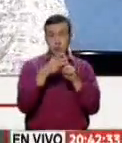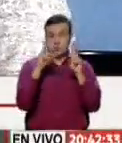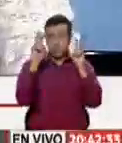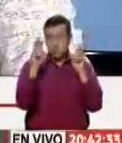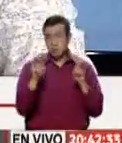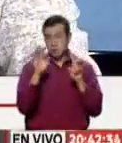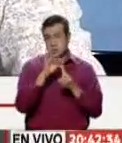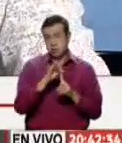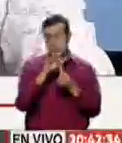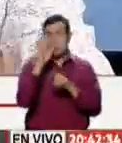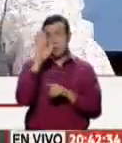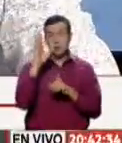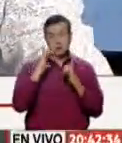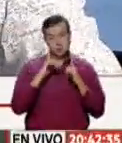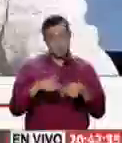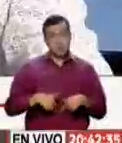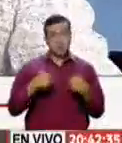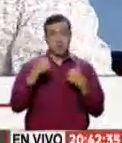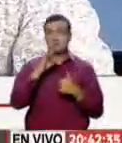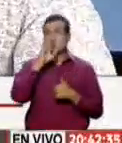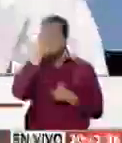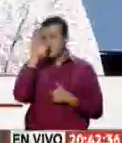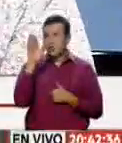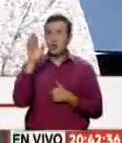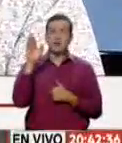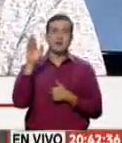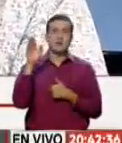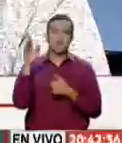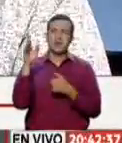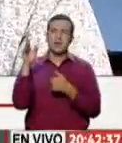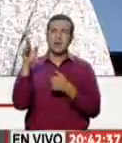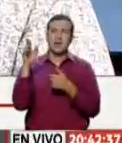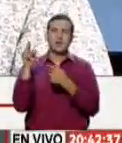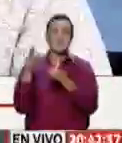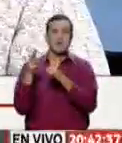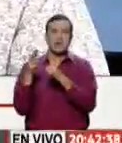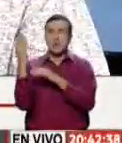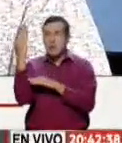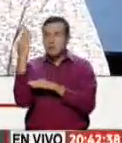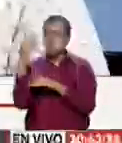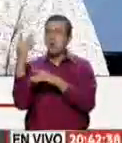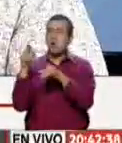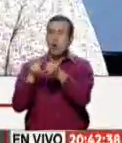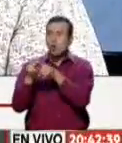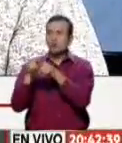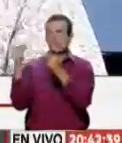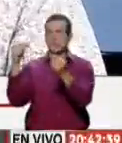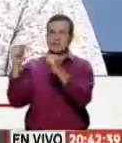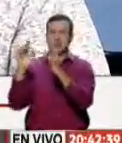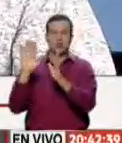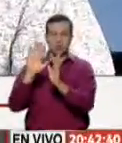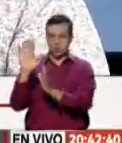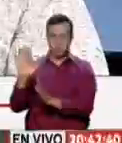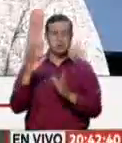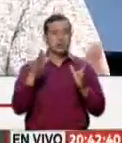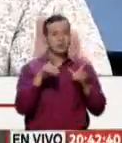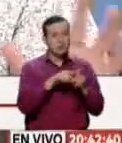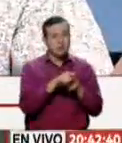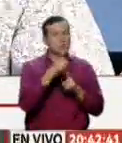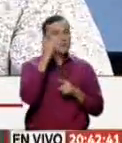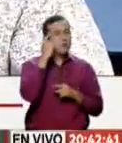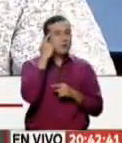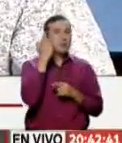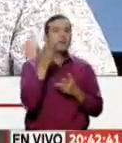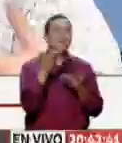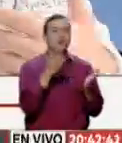contenido diferente, un poco sano, porque el reality siempre es conflicto. Aquí dijimos algo distinto. Y como medio público dijimos, ok, ¿por qué no buscamos